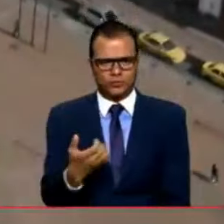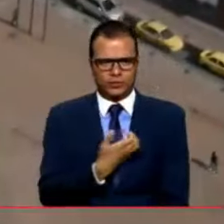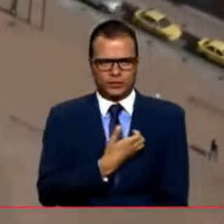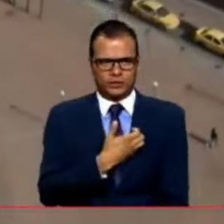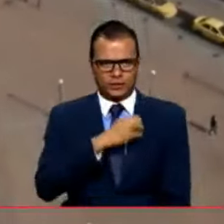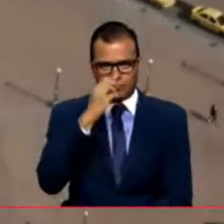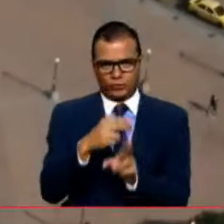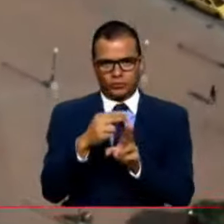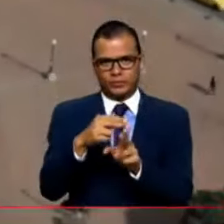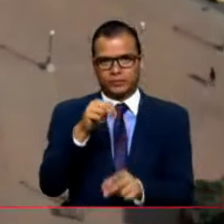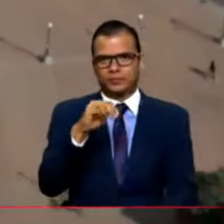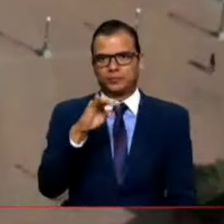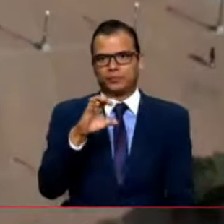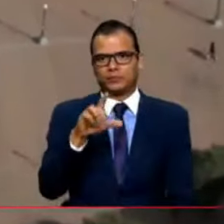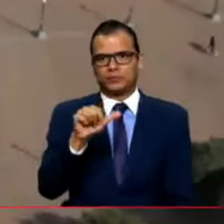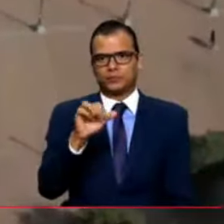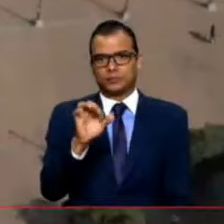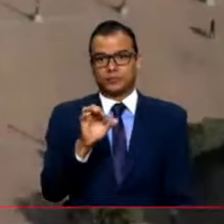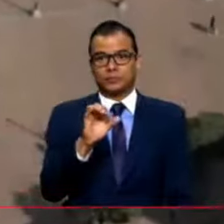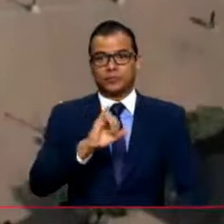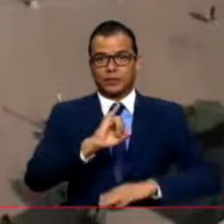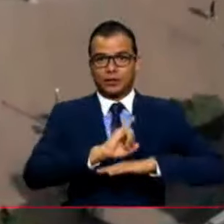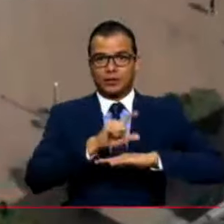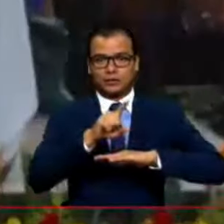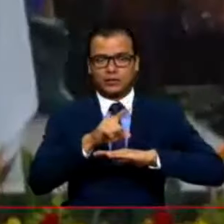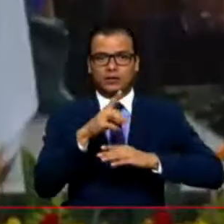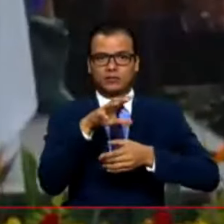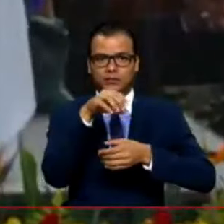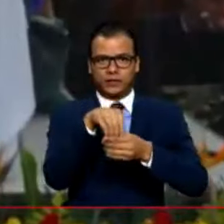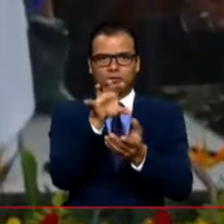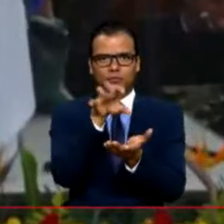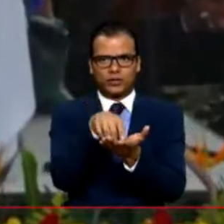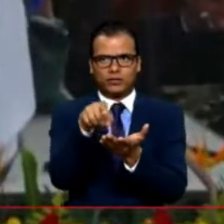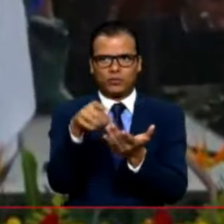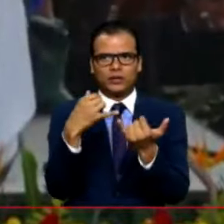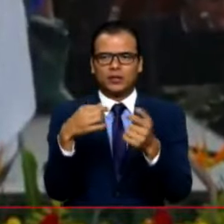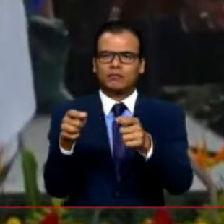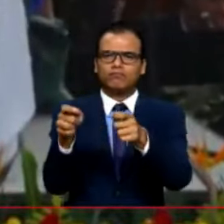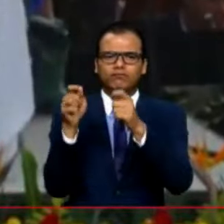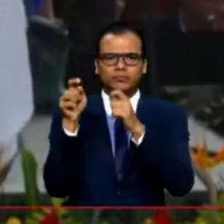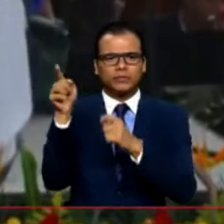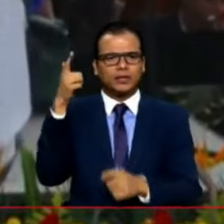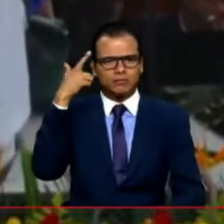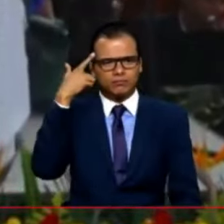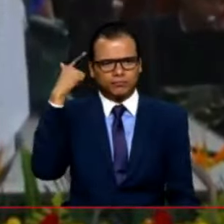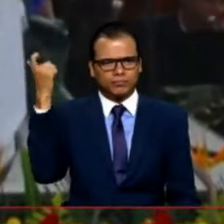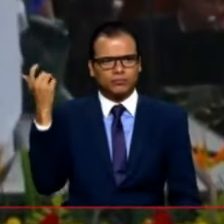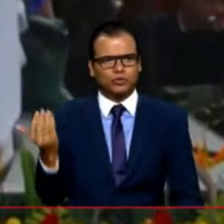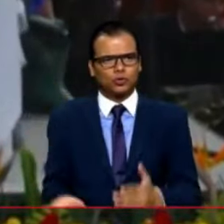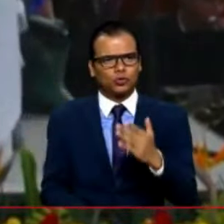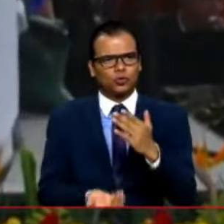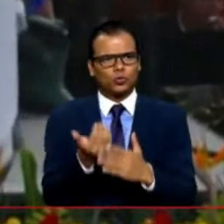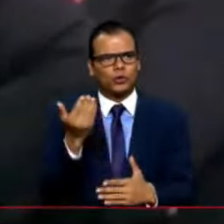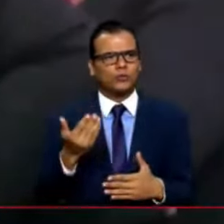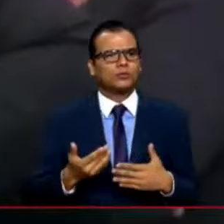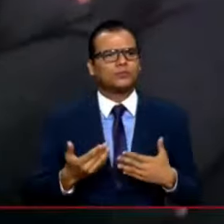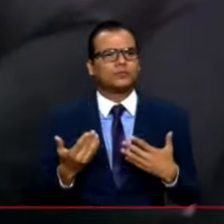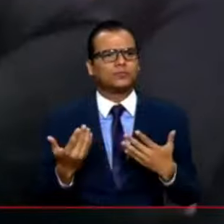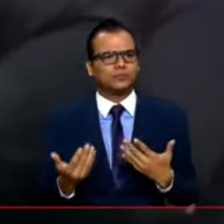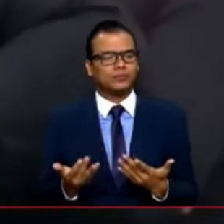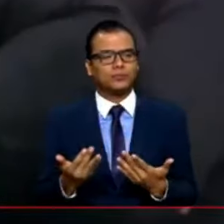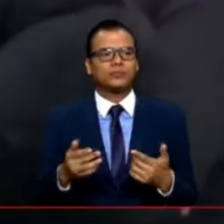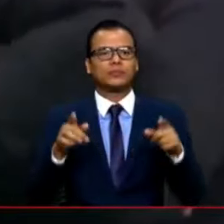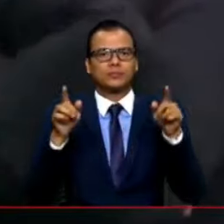un juramento en las afueras del Templo San Andrés, en el casco histórico de la ciudad. Entre los retos que deberá afrontar se encuentra la necesidad de reducir